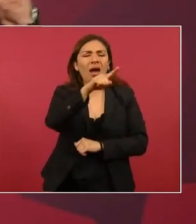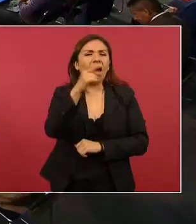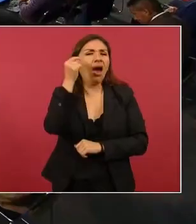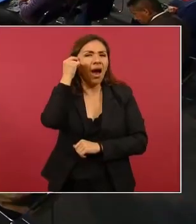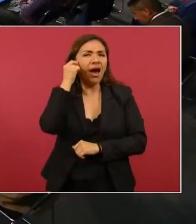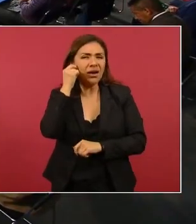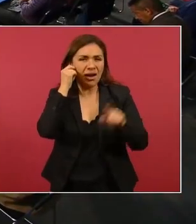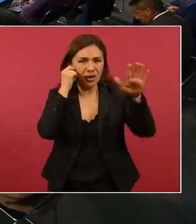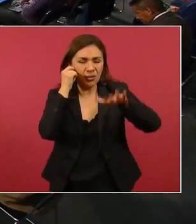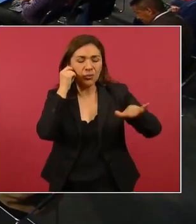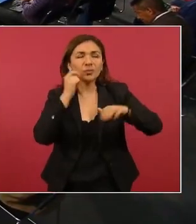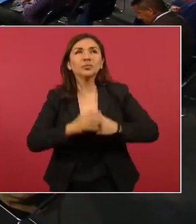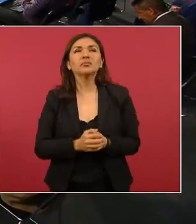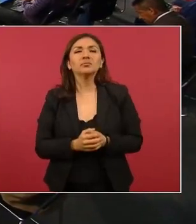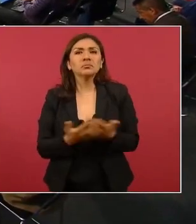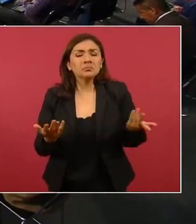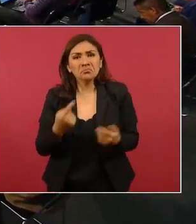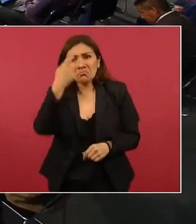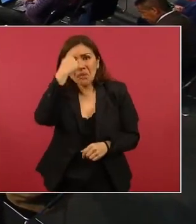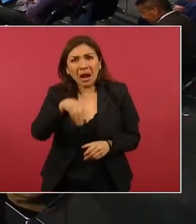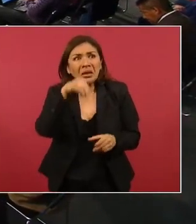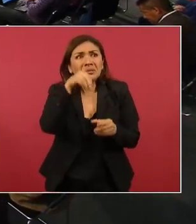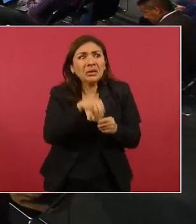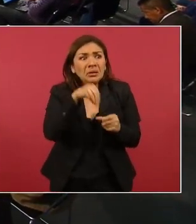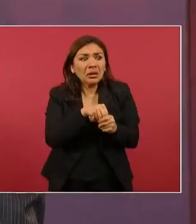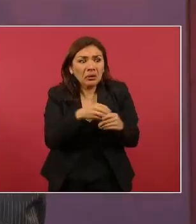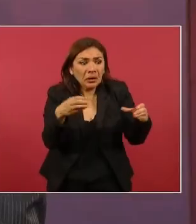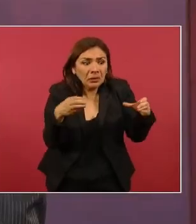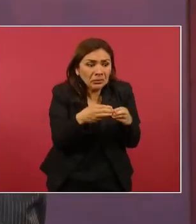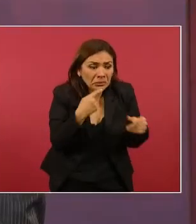¿Para qué ocultar las cosas?